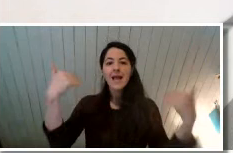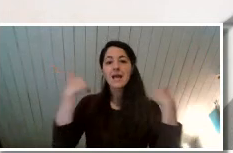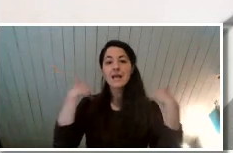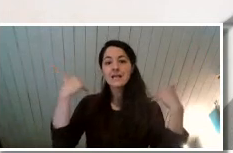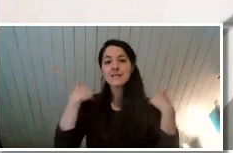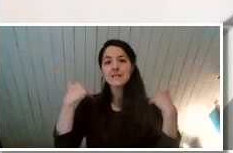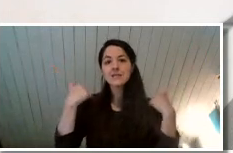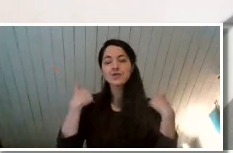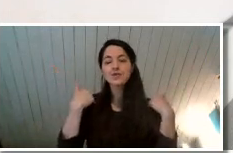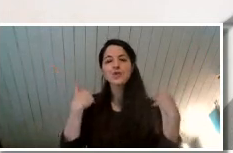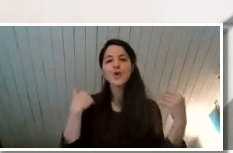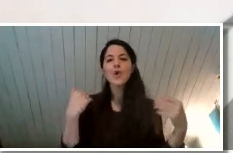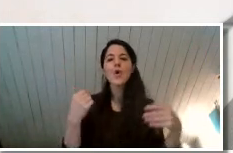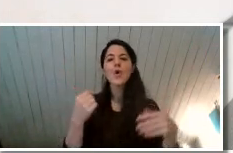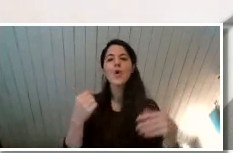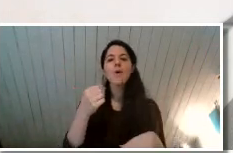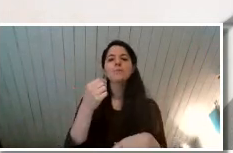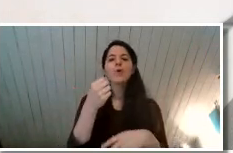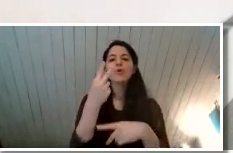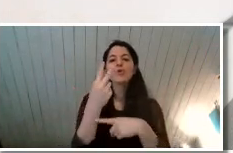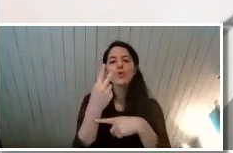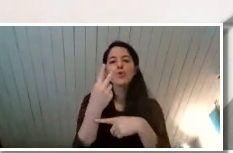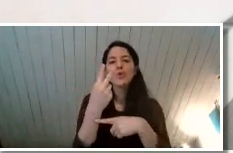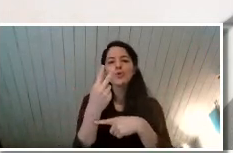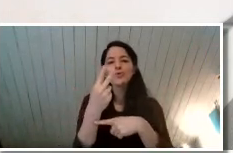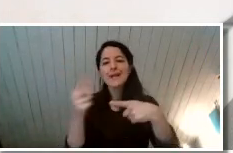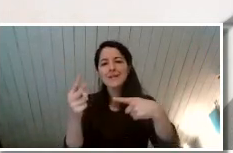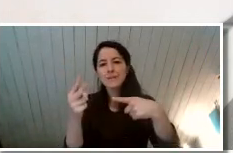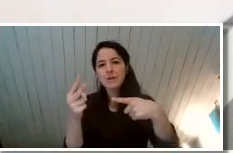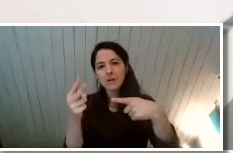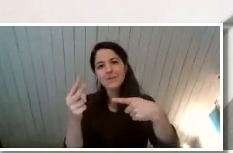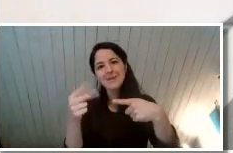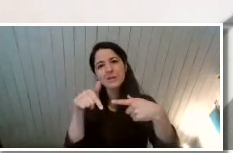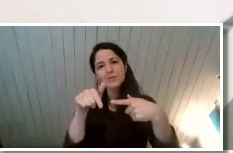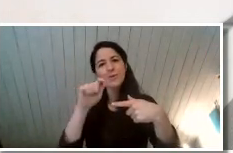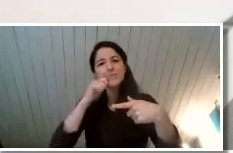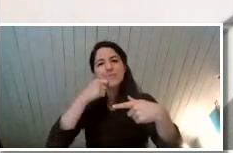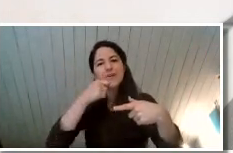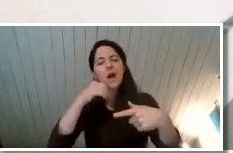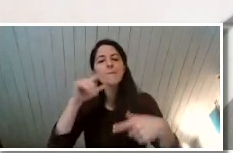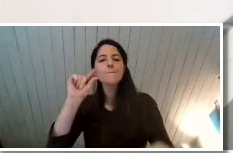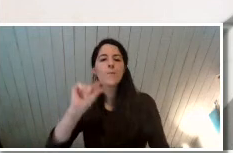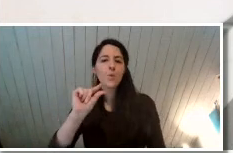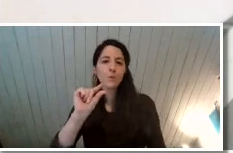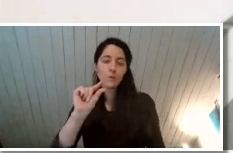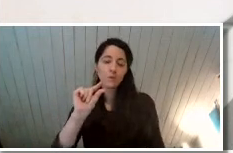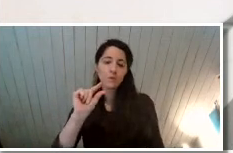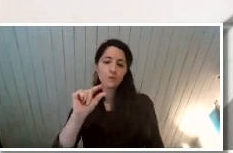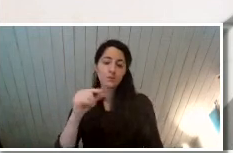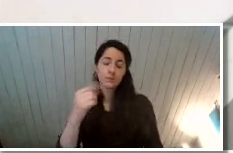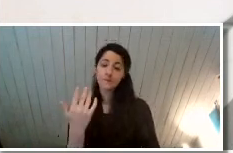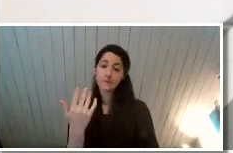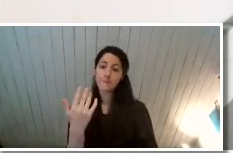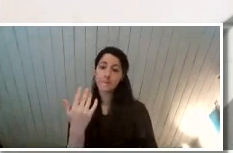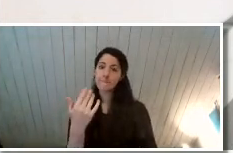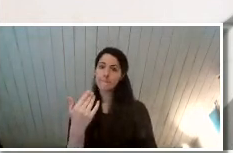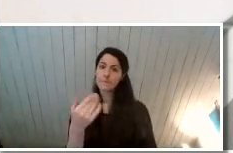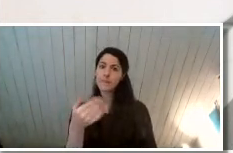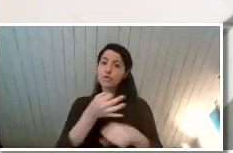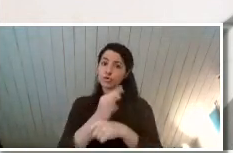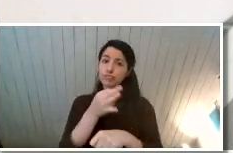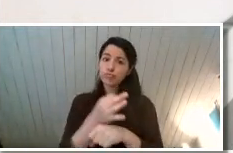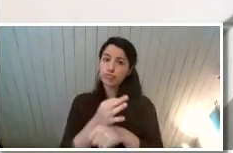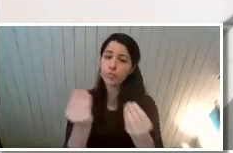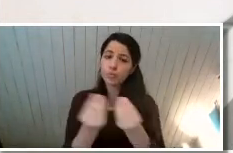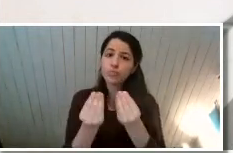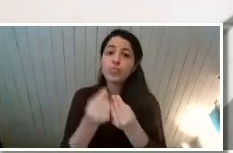varias recomendaciones por ahí, pero en general lo importante, el mensaje es